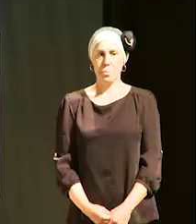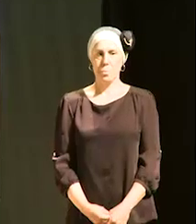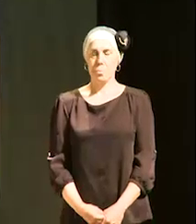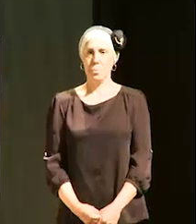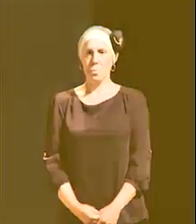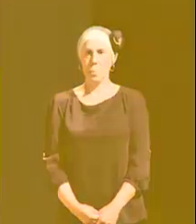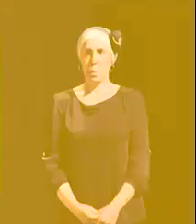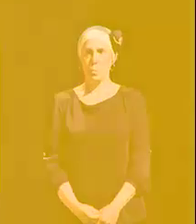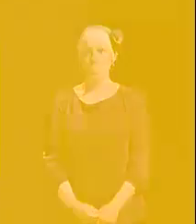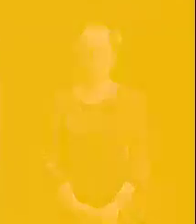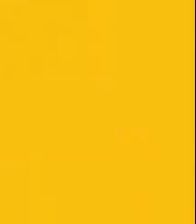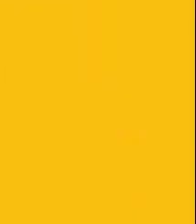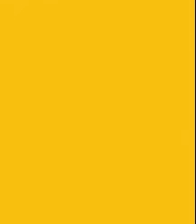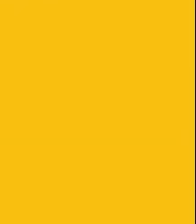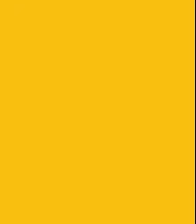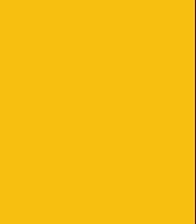gracias